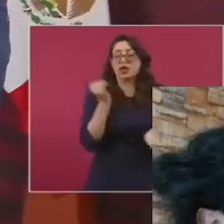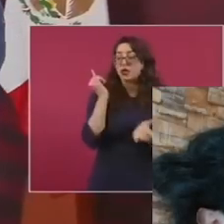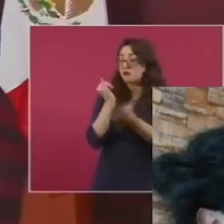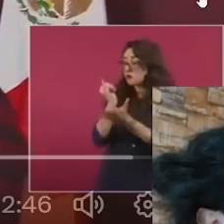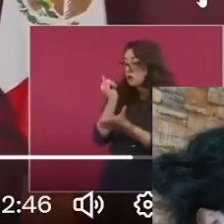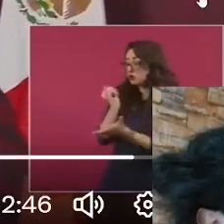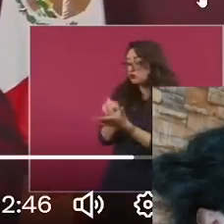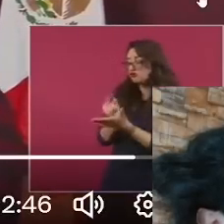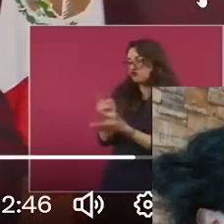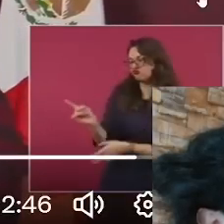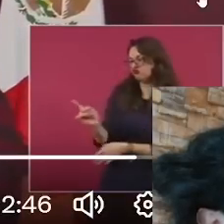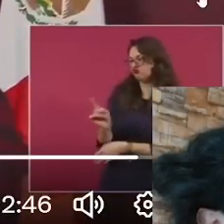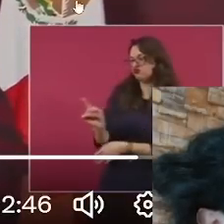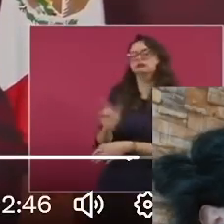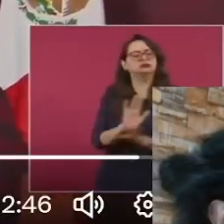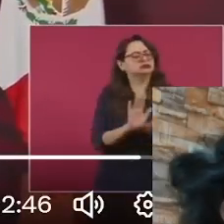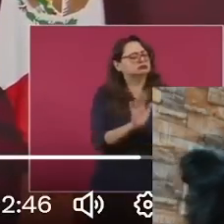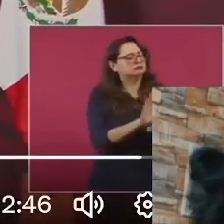impuestos